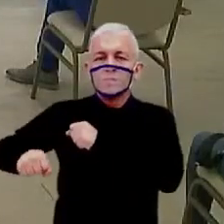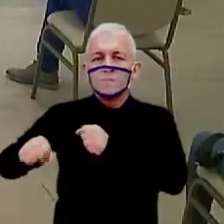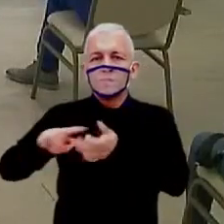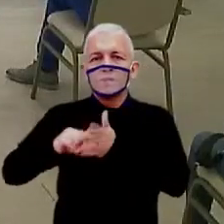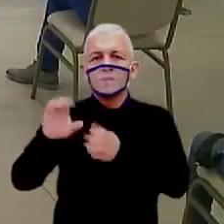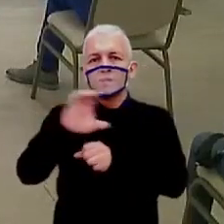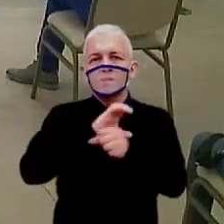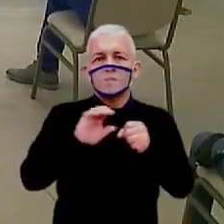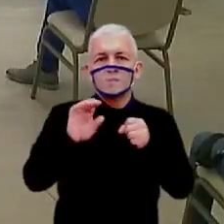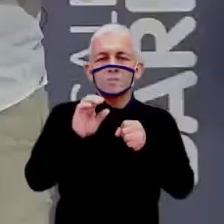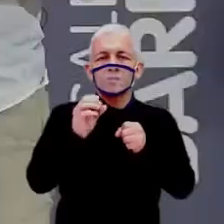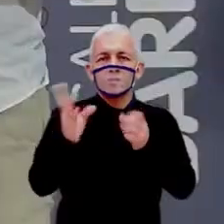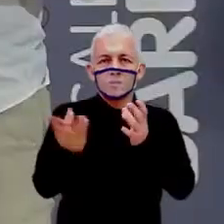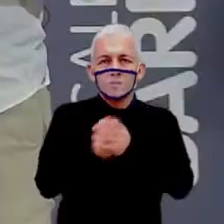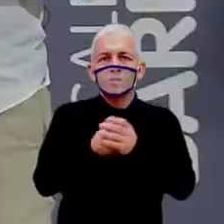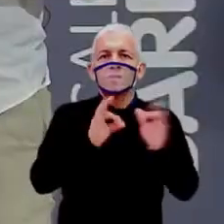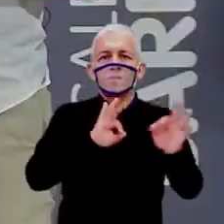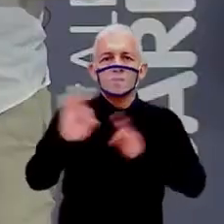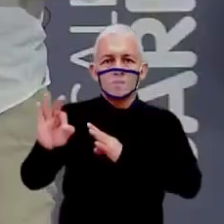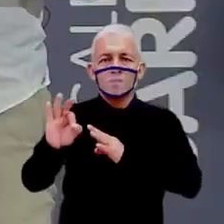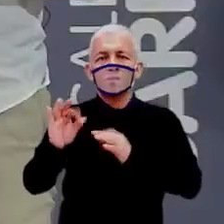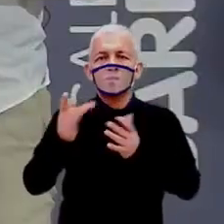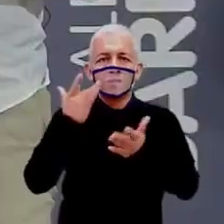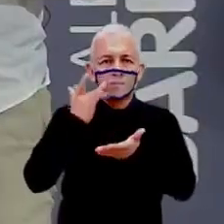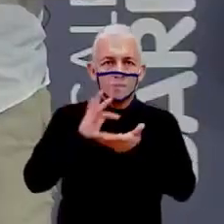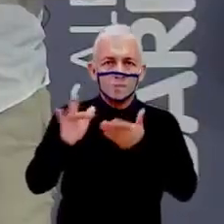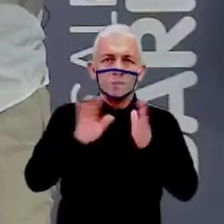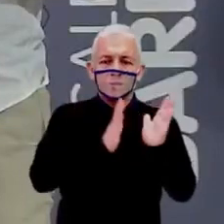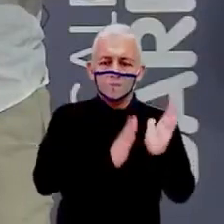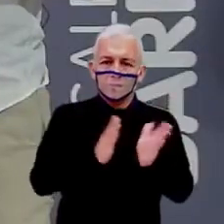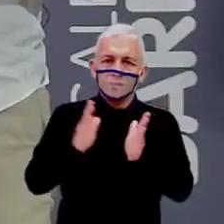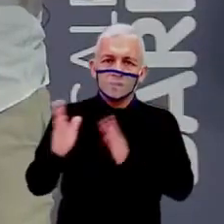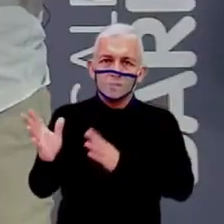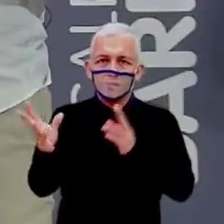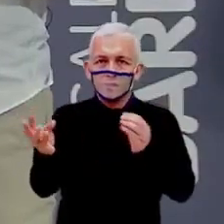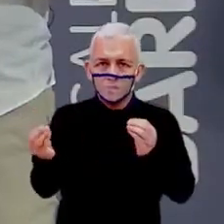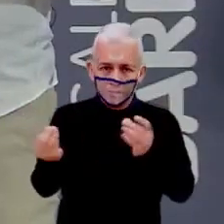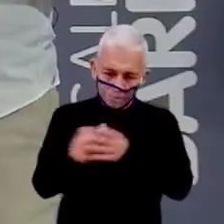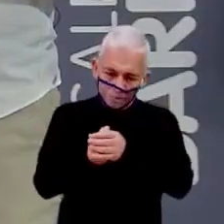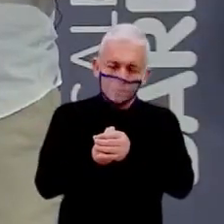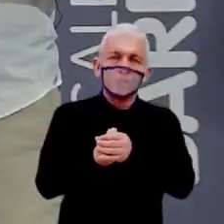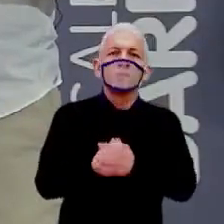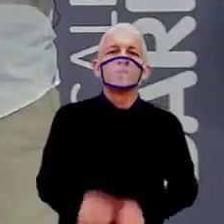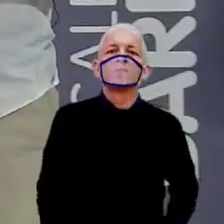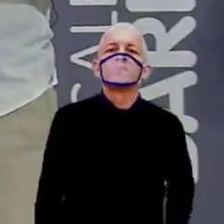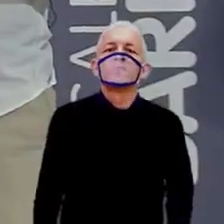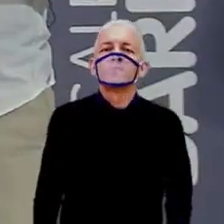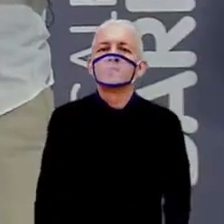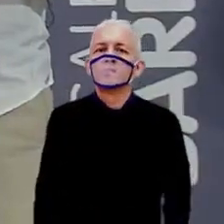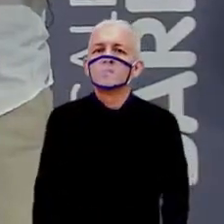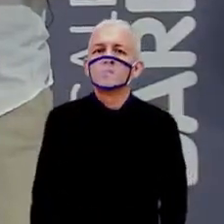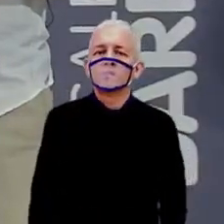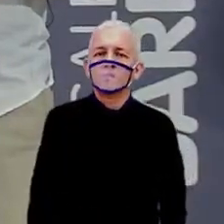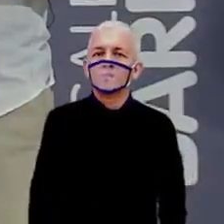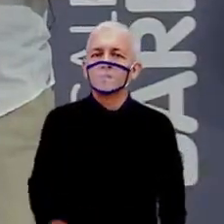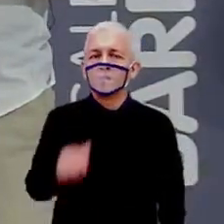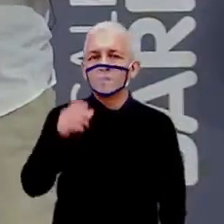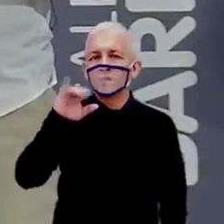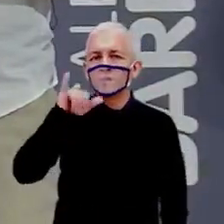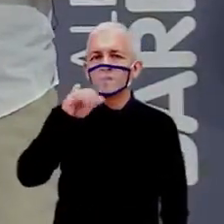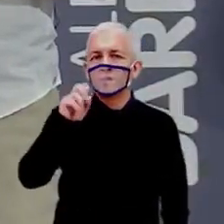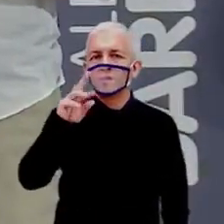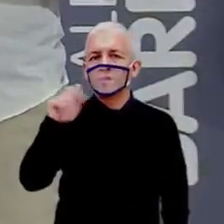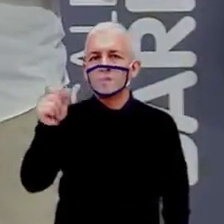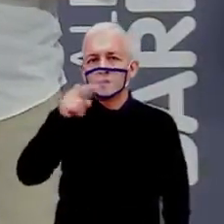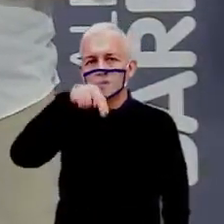de una ciudad, de una Barranquilla más organizada, pero sobre todo una cosa muy bella, que es una Barranquilla más incluyente. Allá tenemos a Jorge Mario Arazo, él está en el norte